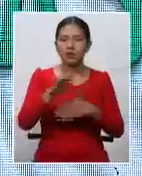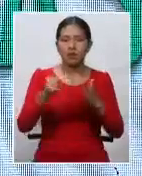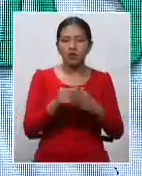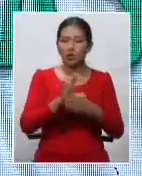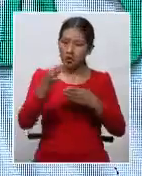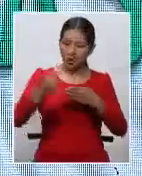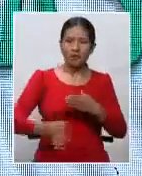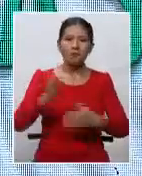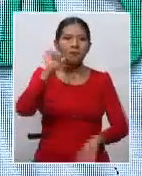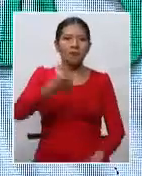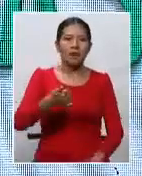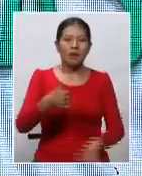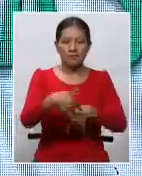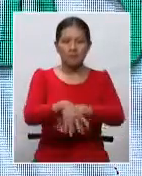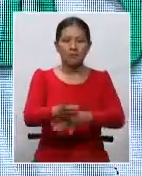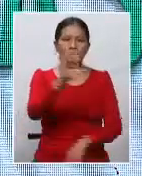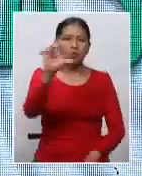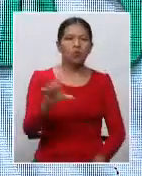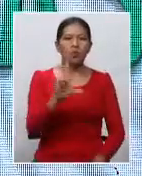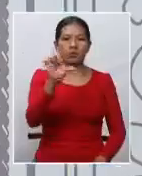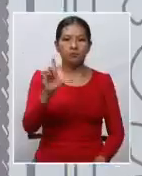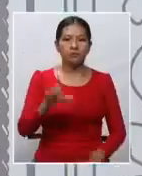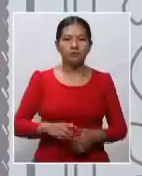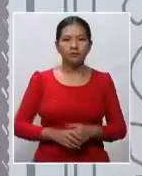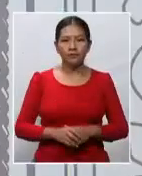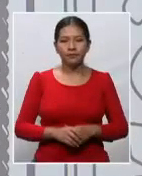a marchar mañana lunes.